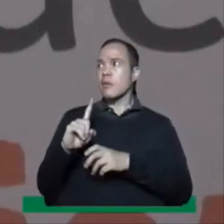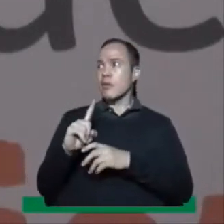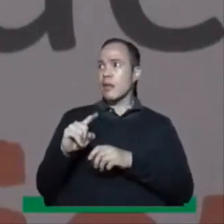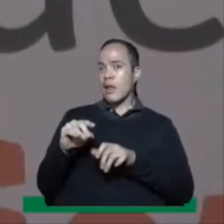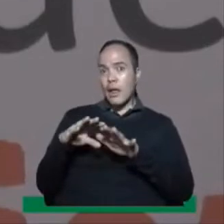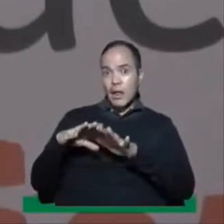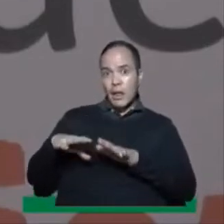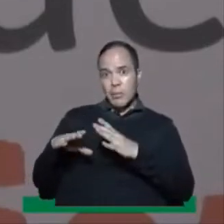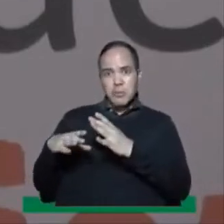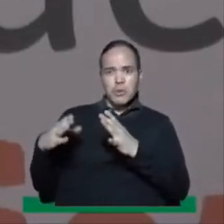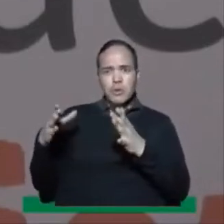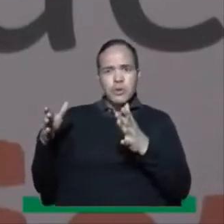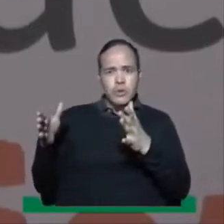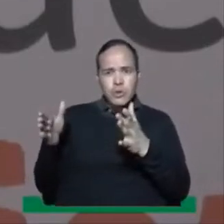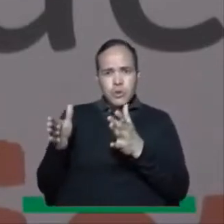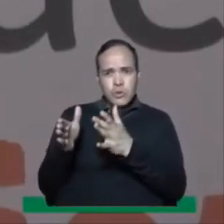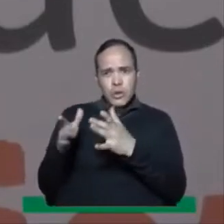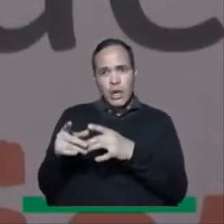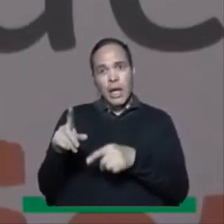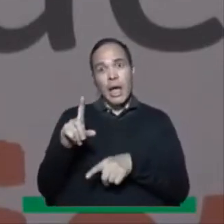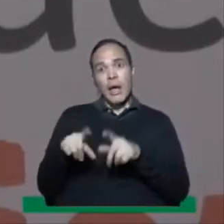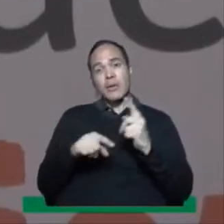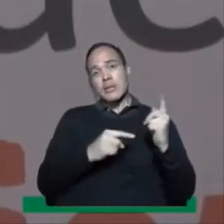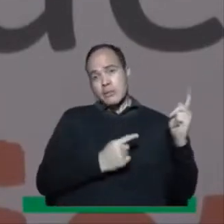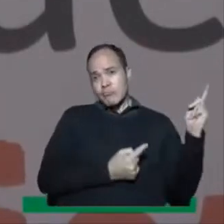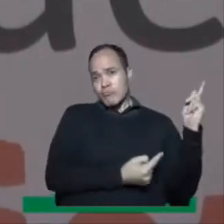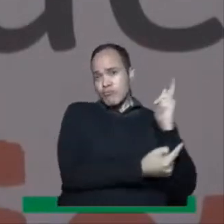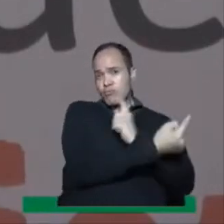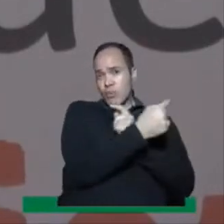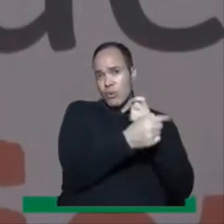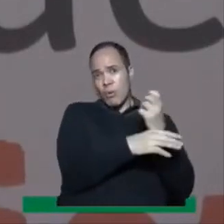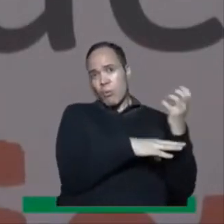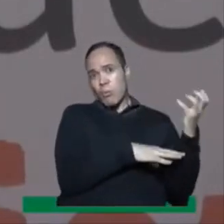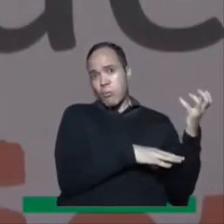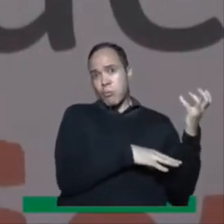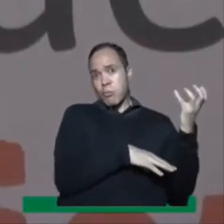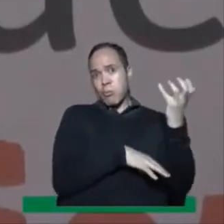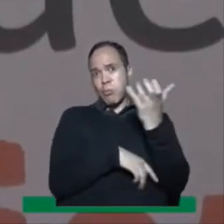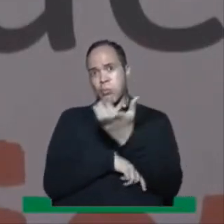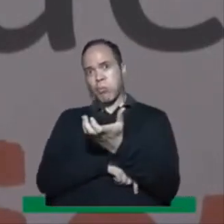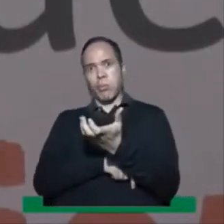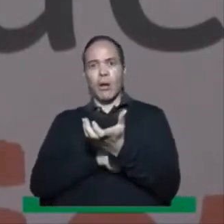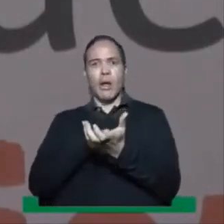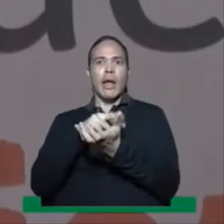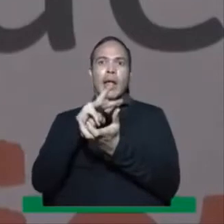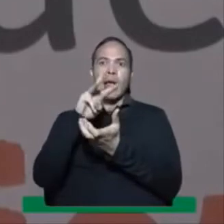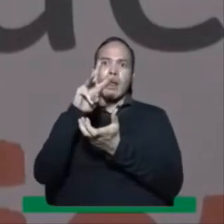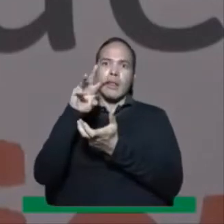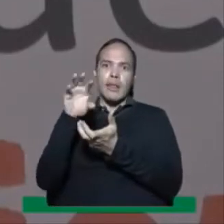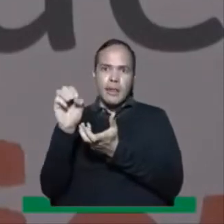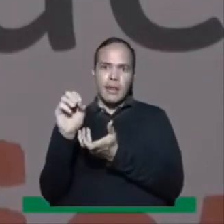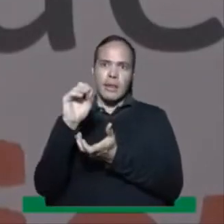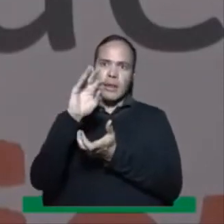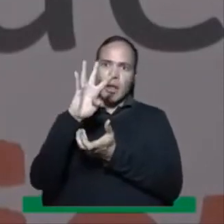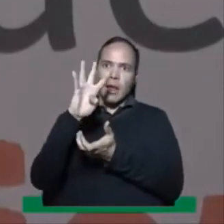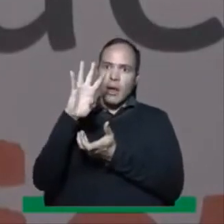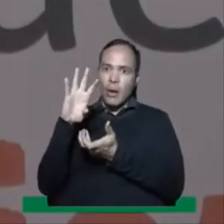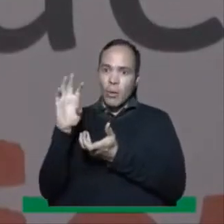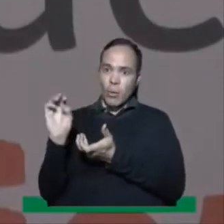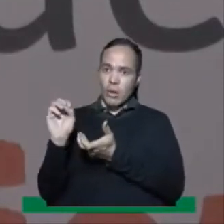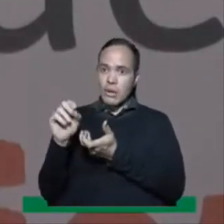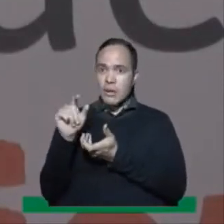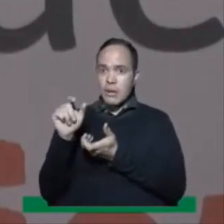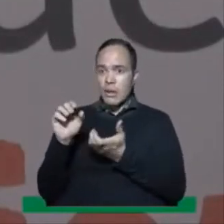en ocasiones llegan grupos de 30 a 40 personas imaginen la situación de usted tener que pasar de un punto a a un punto b